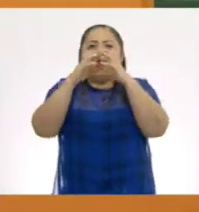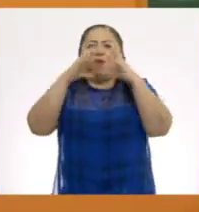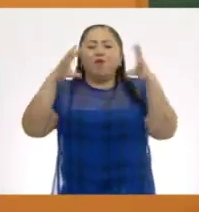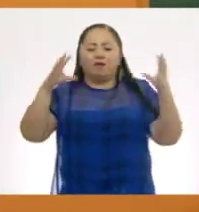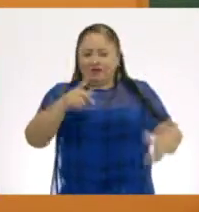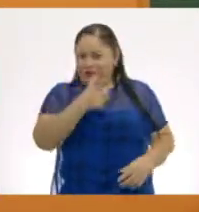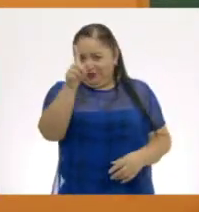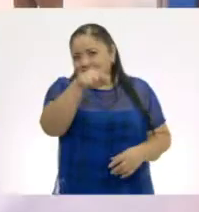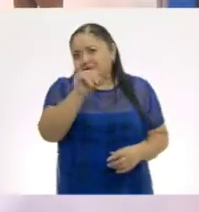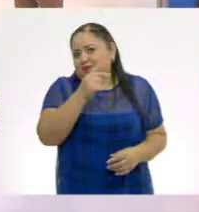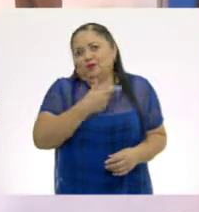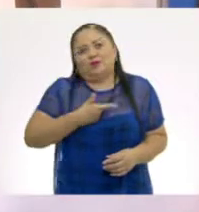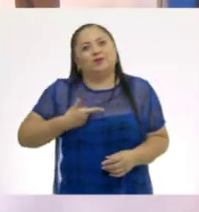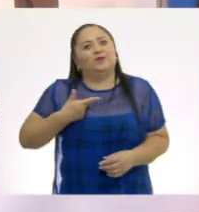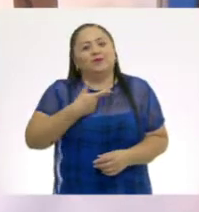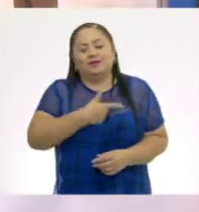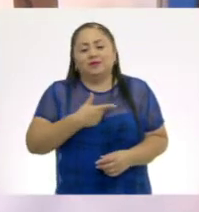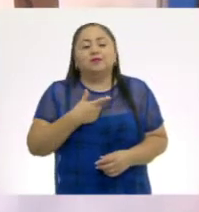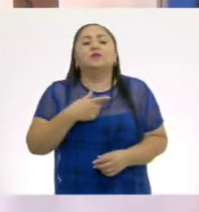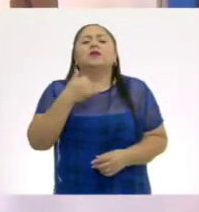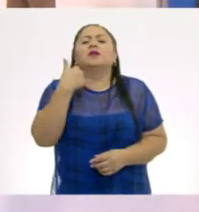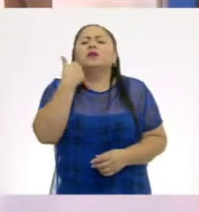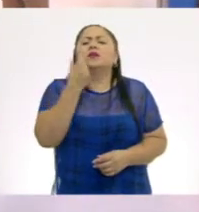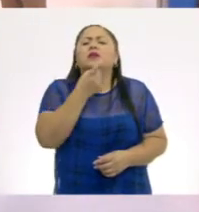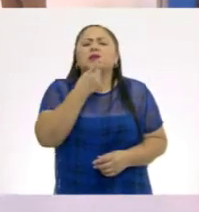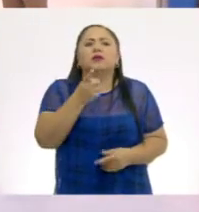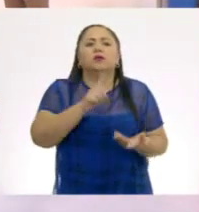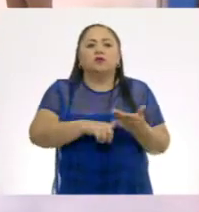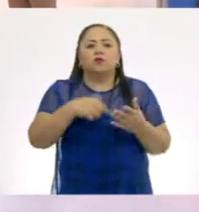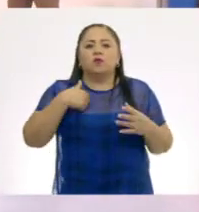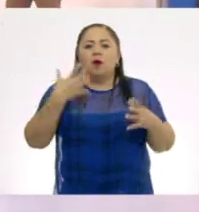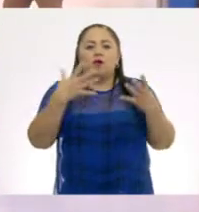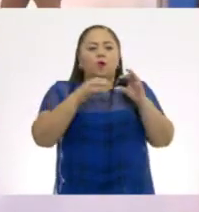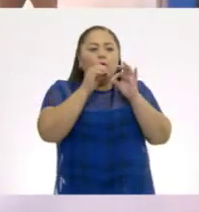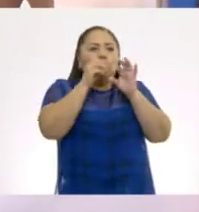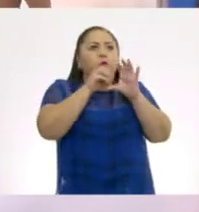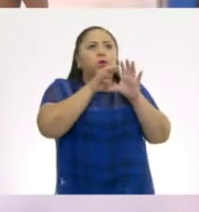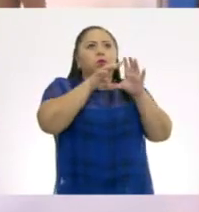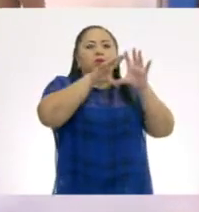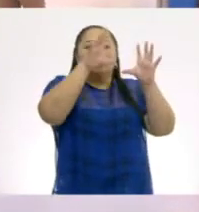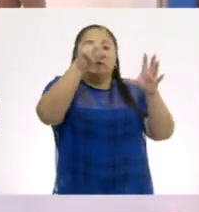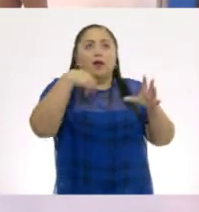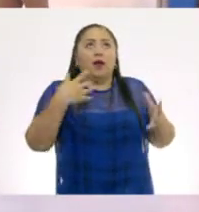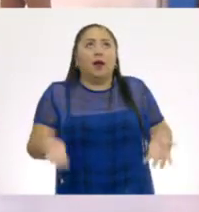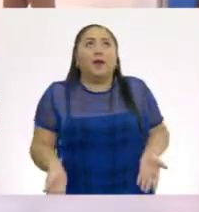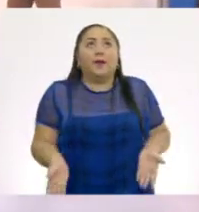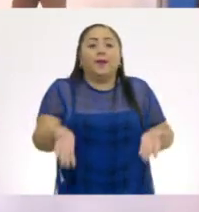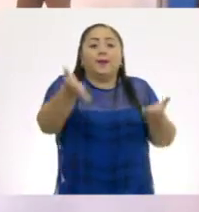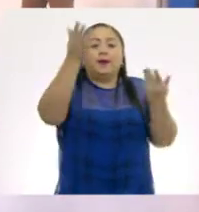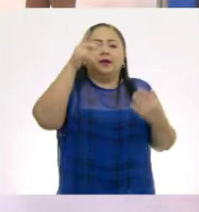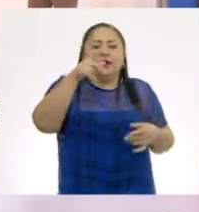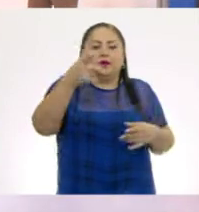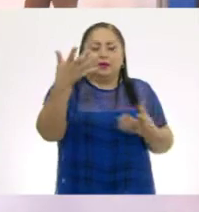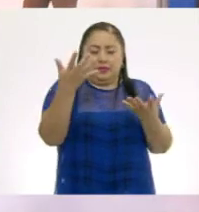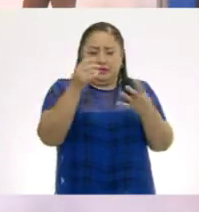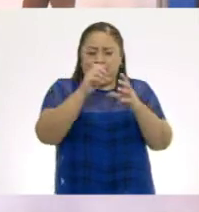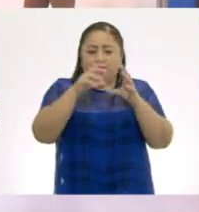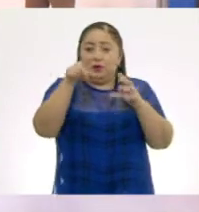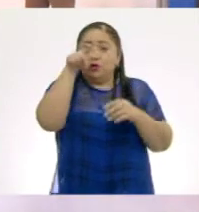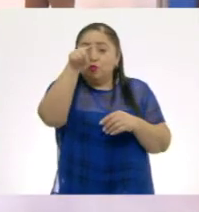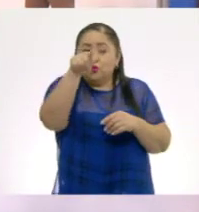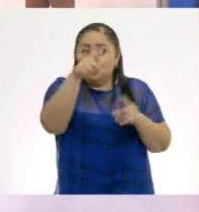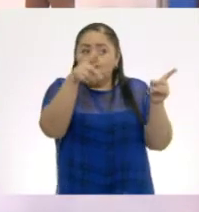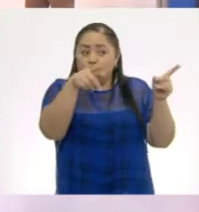le encantan, sí? Y consiste en que yo voy a hacer una burbuja, la voy a aventar, la voy a crear y tú la